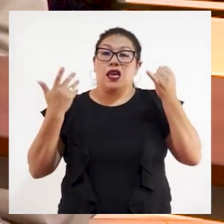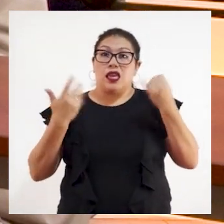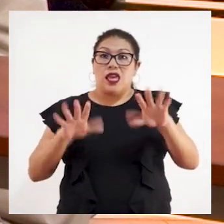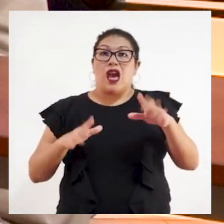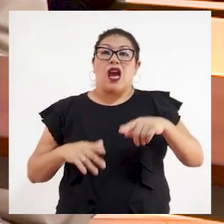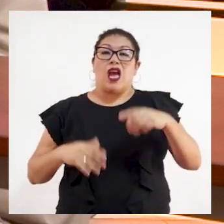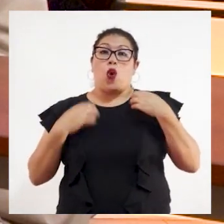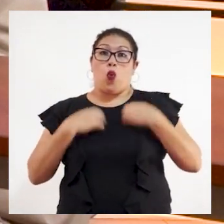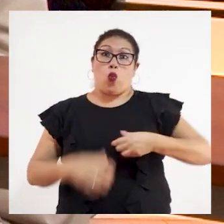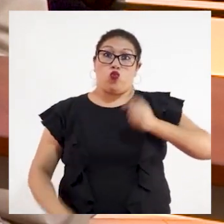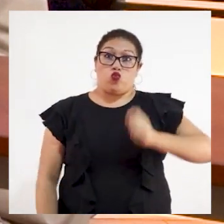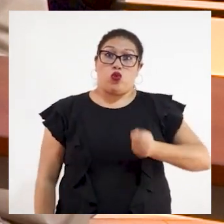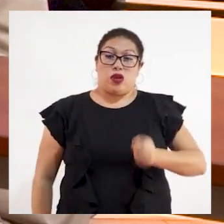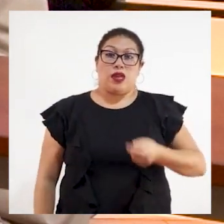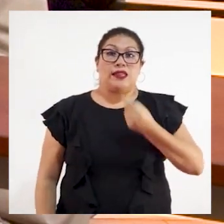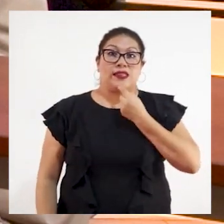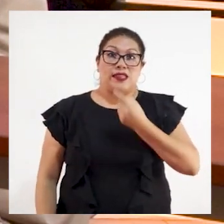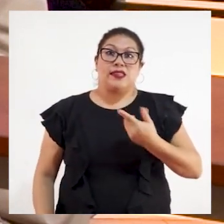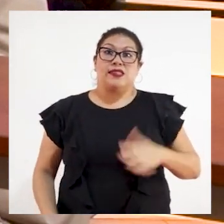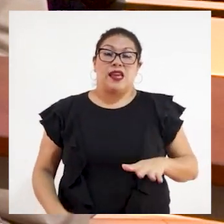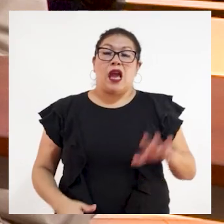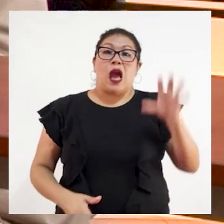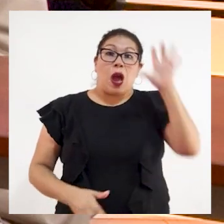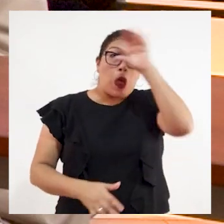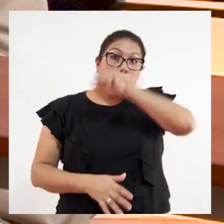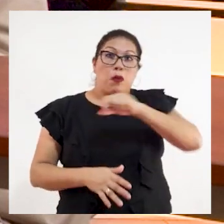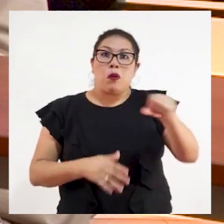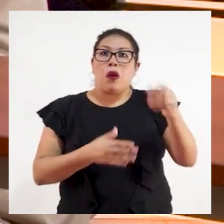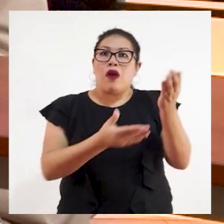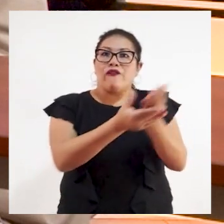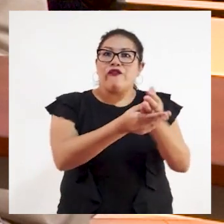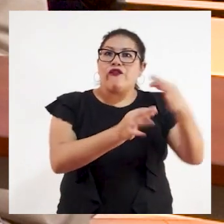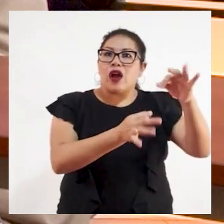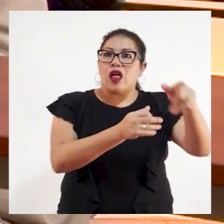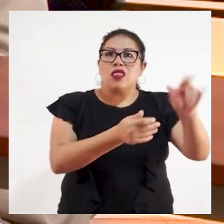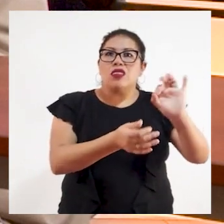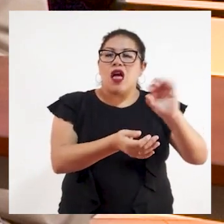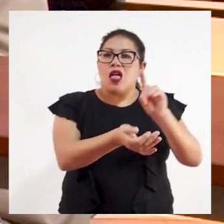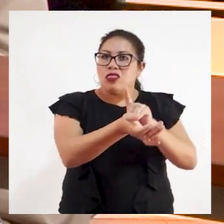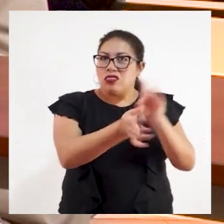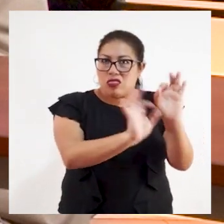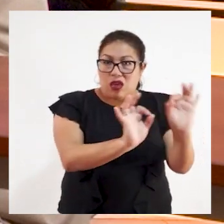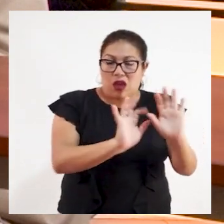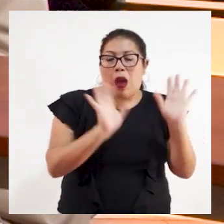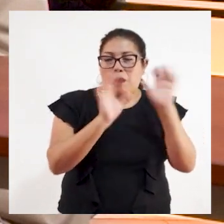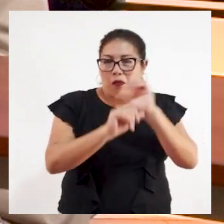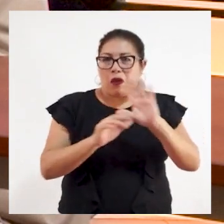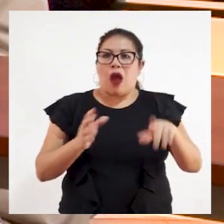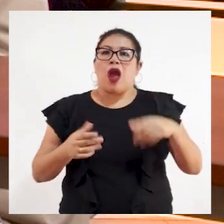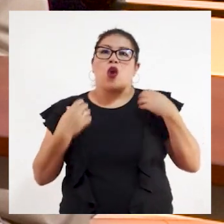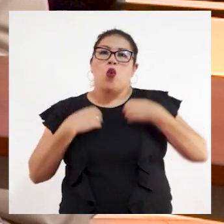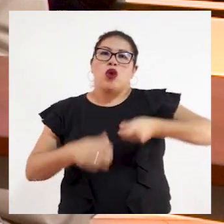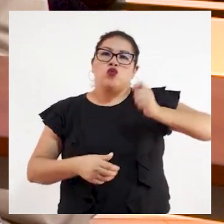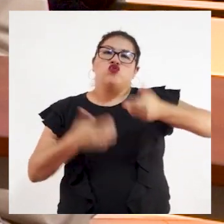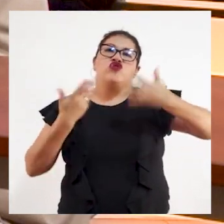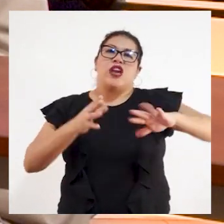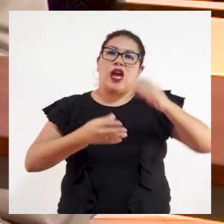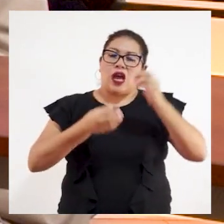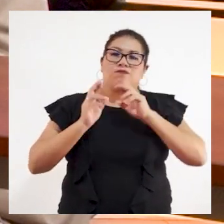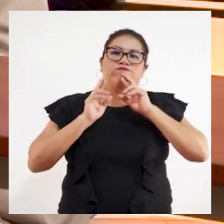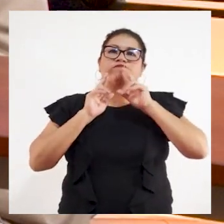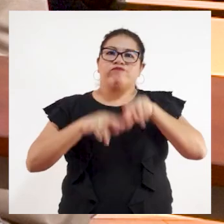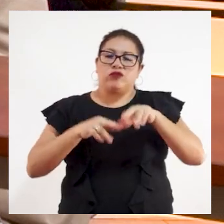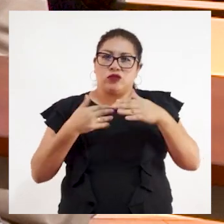resolvió, si el juez ya sentenció sin conocer este tema de salud, entonces nosotros podemos en un nuevo